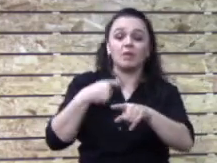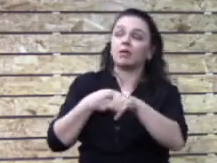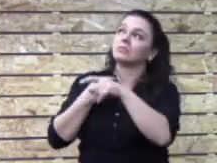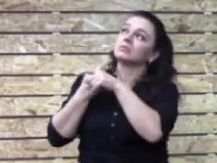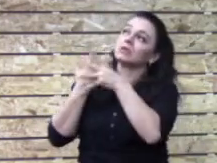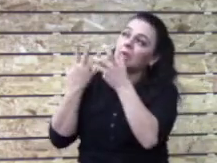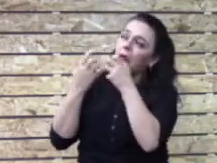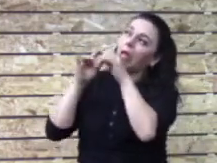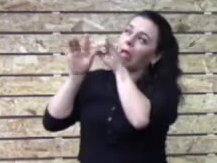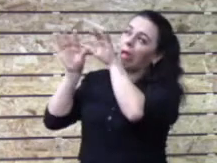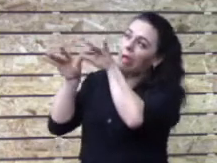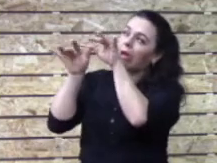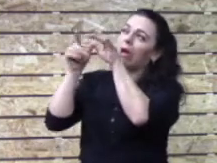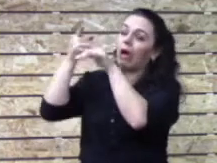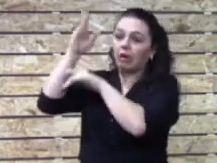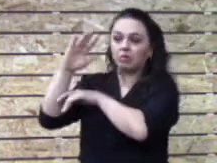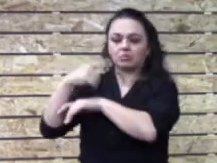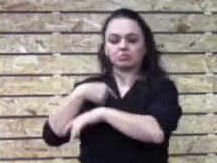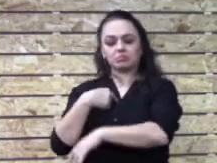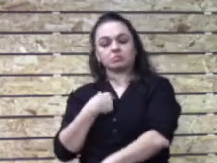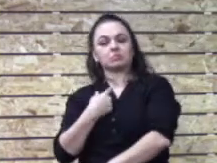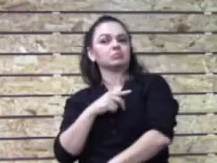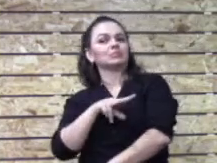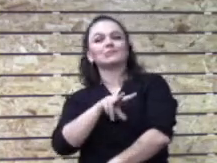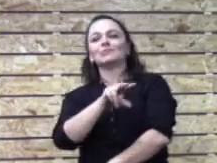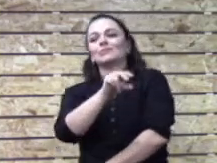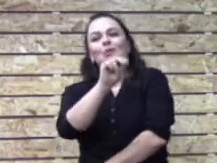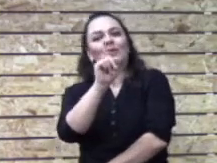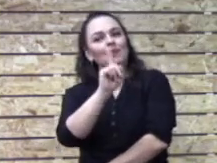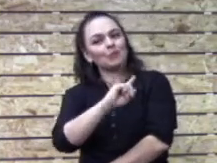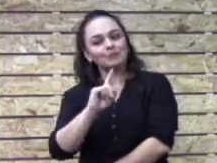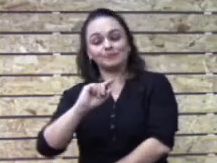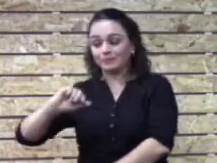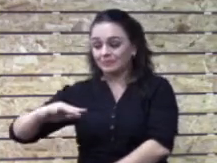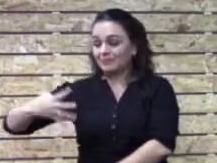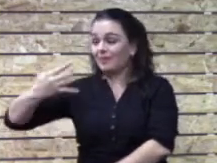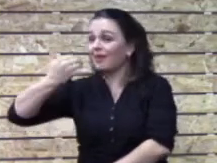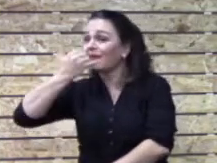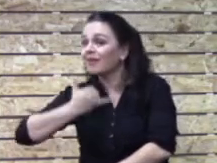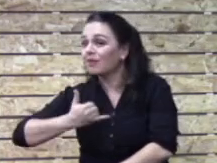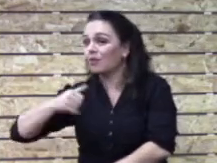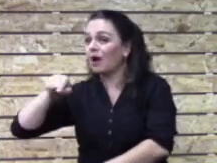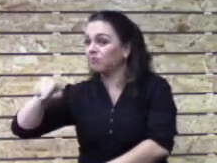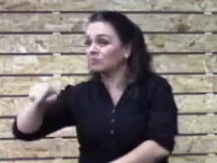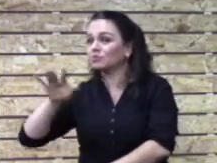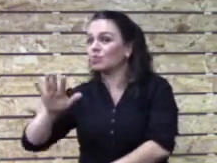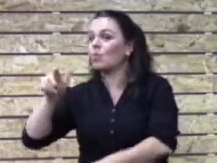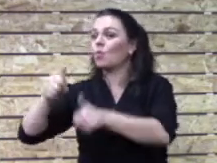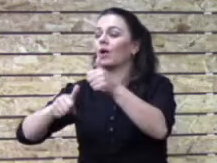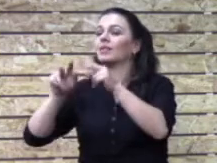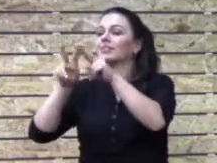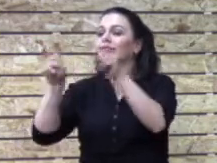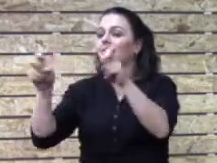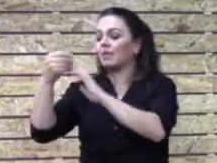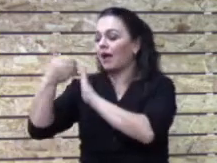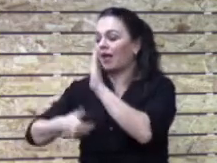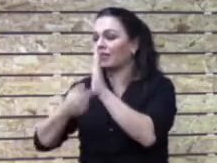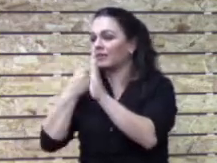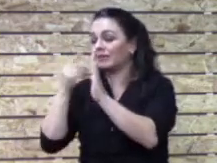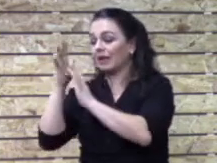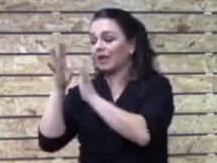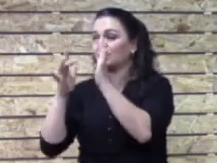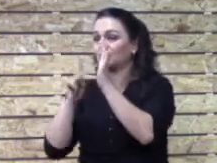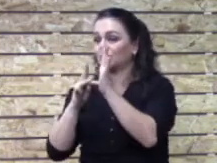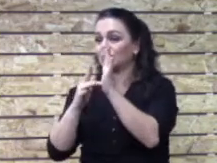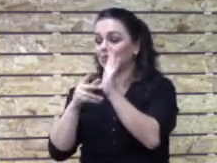Señor. La quinta forma errónea de citar este salmo se ve claramente también por la citación que Jesús hace